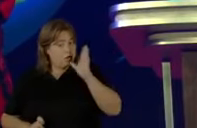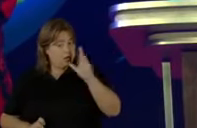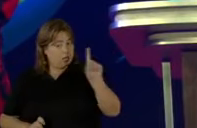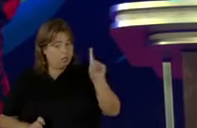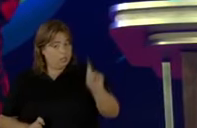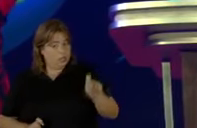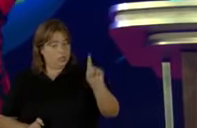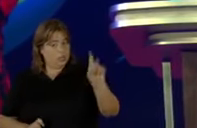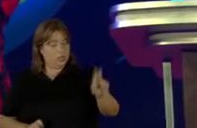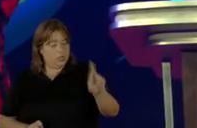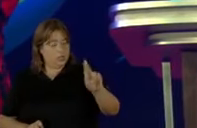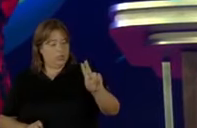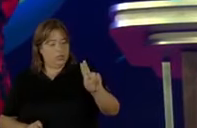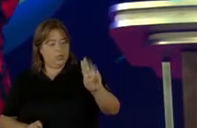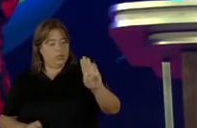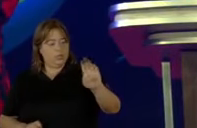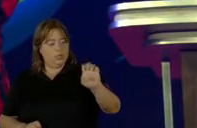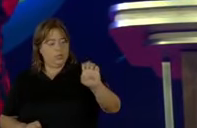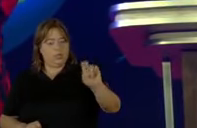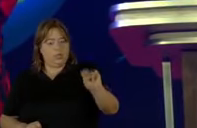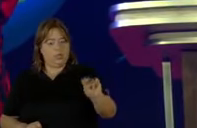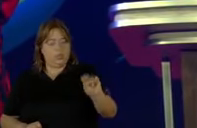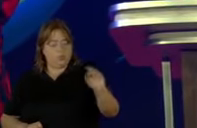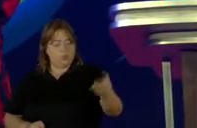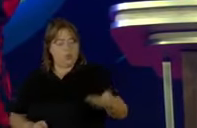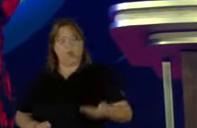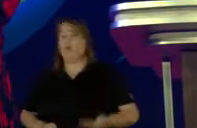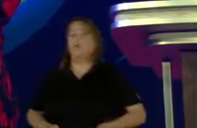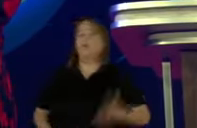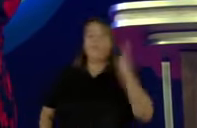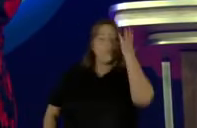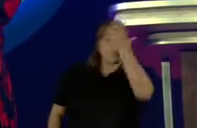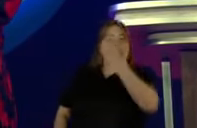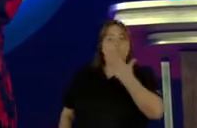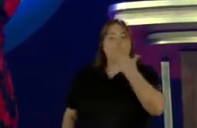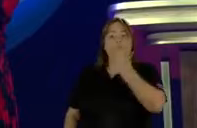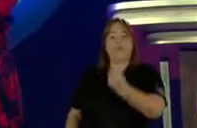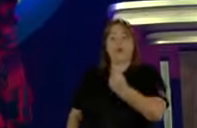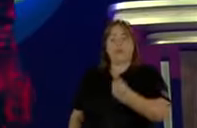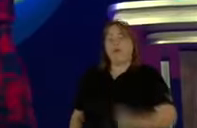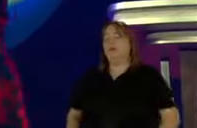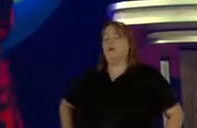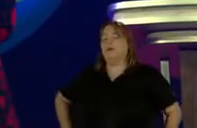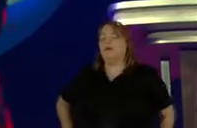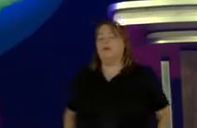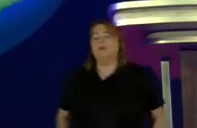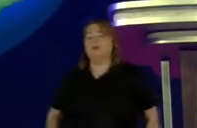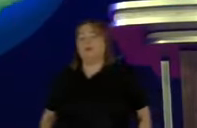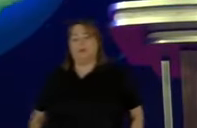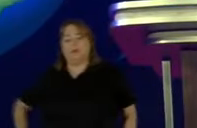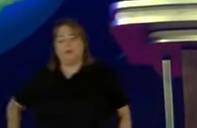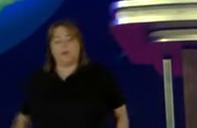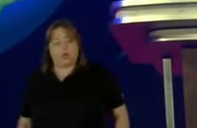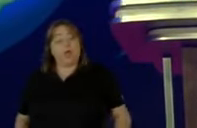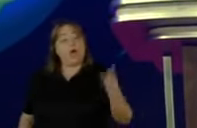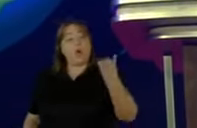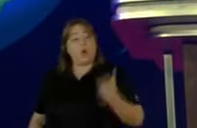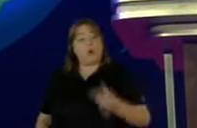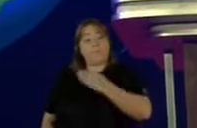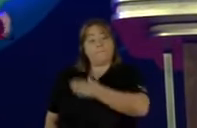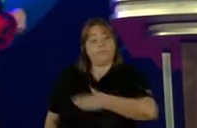La mamá de Rubén. La bendigo, bienvenida. Está muy guapa. Muy guapa. Bueno, un micrófono, por